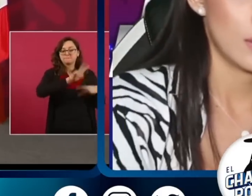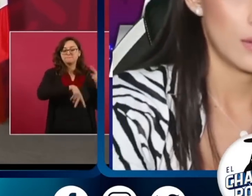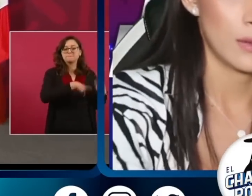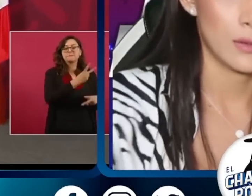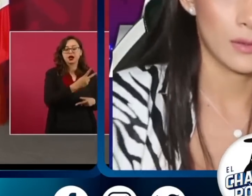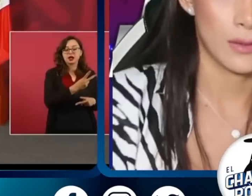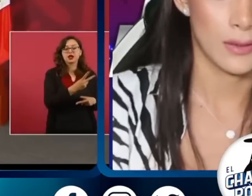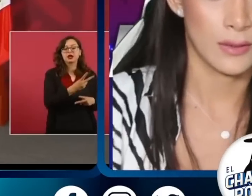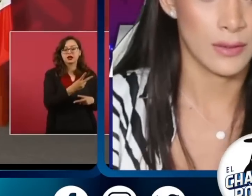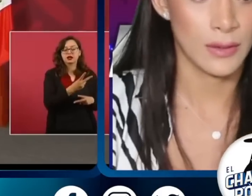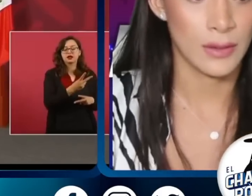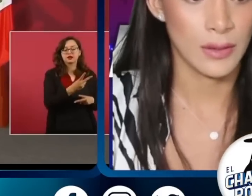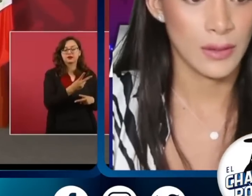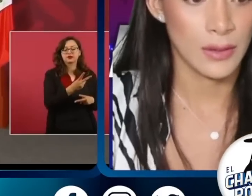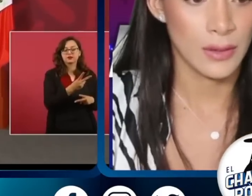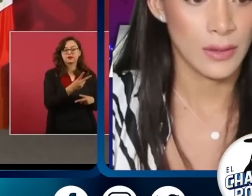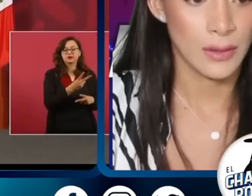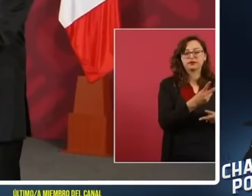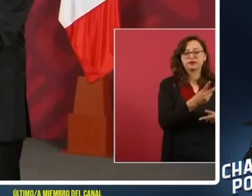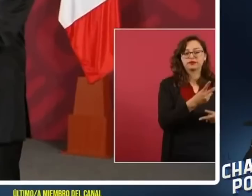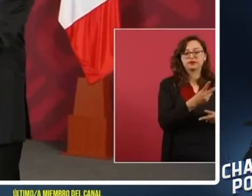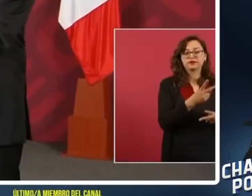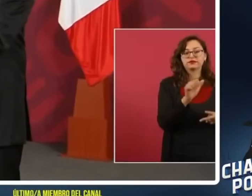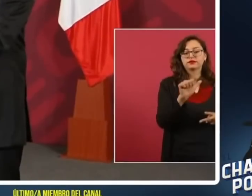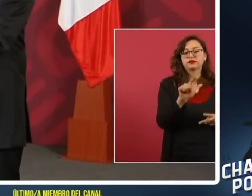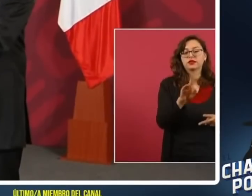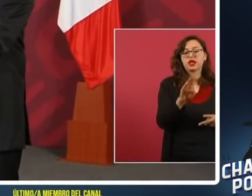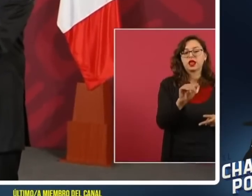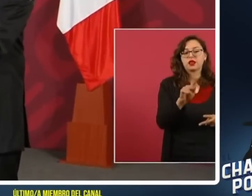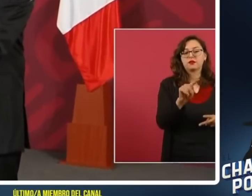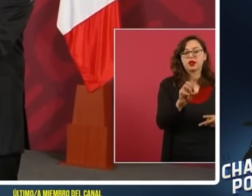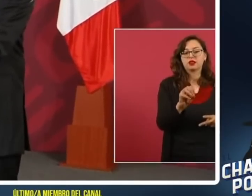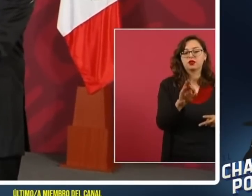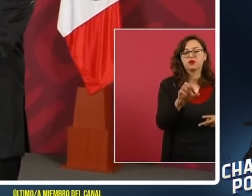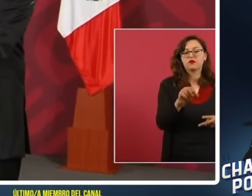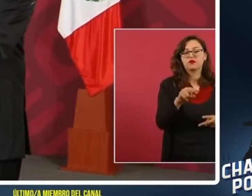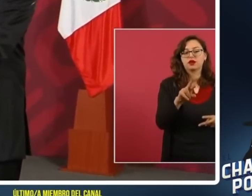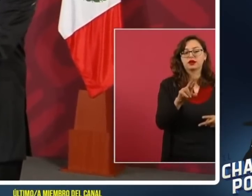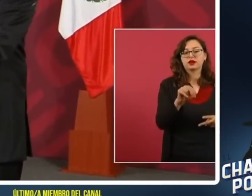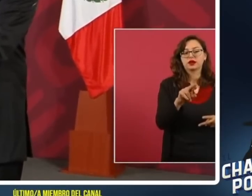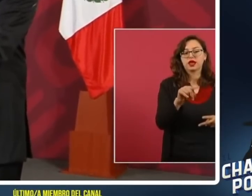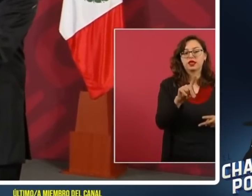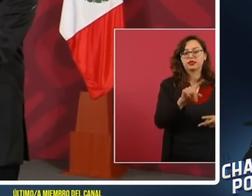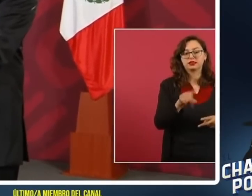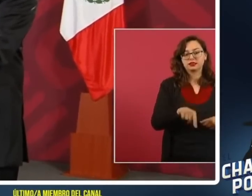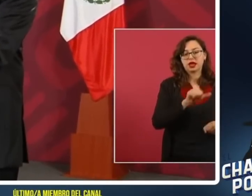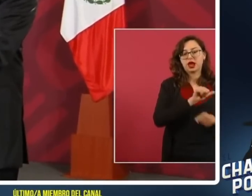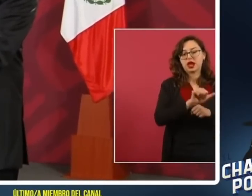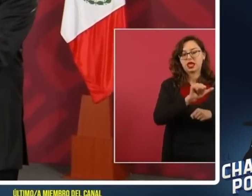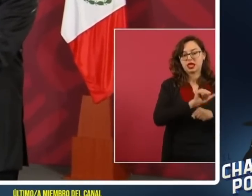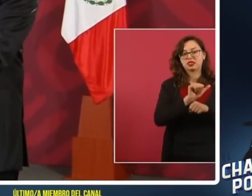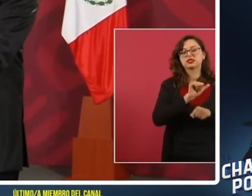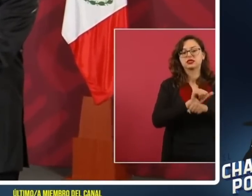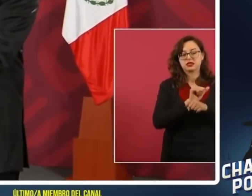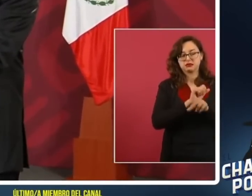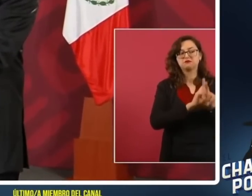va a estar alberto fernández de argentina